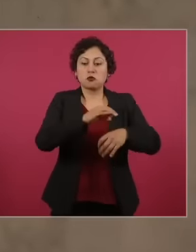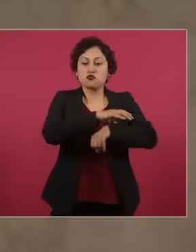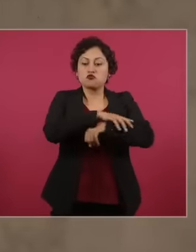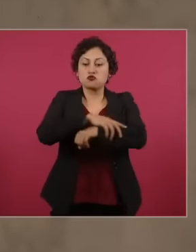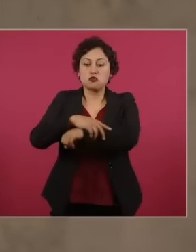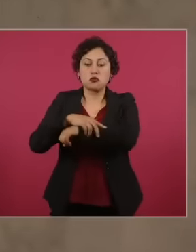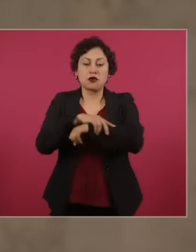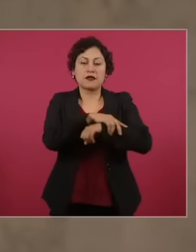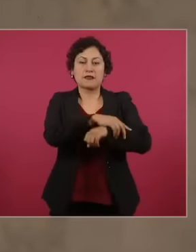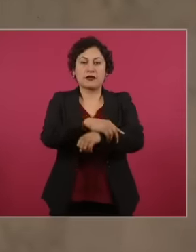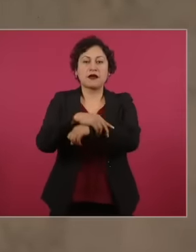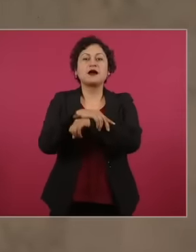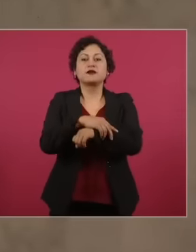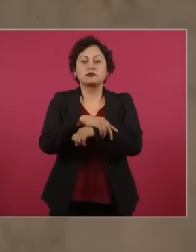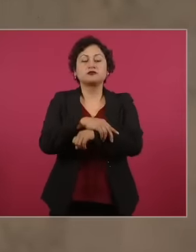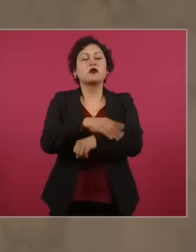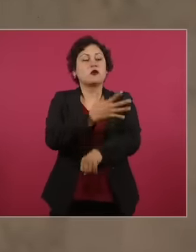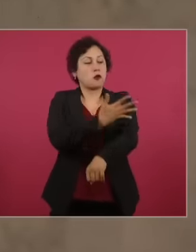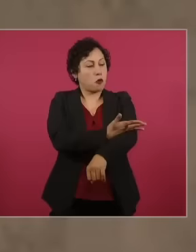y honestos.